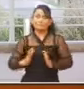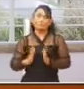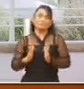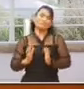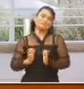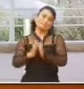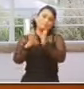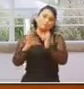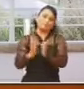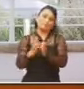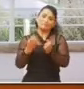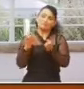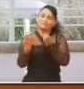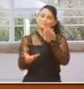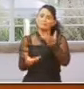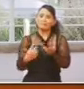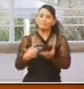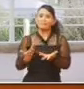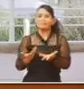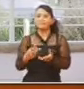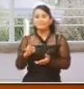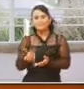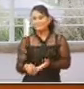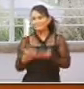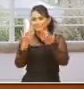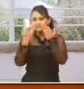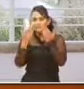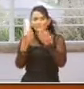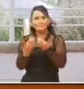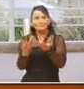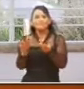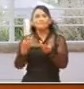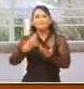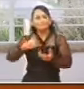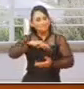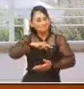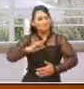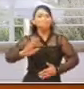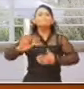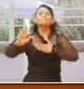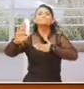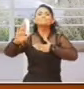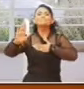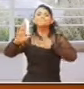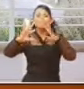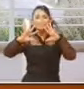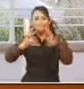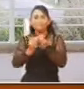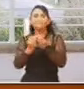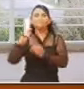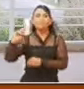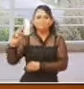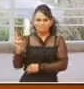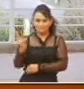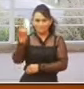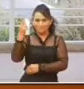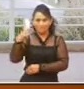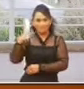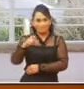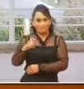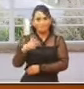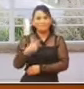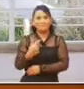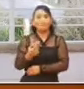aprobación de este donativo es una muestra de nuestro compromiso con el trabajo conjunto con la universidad,